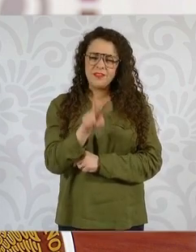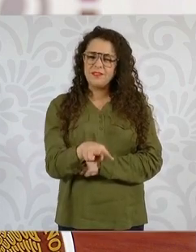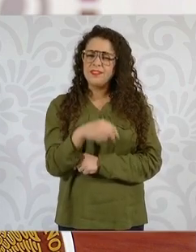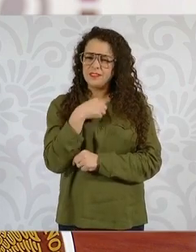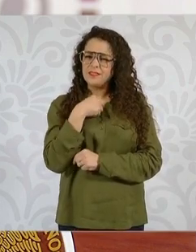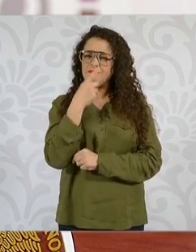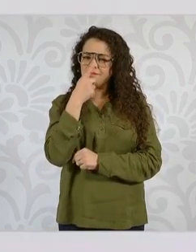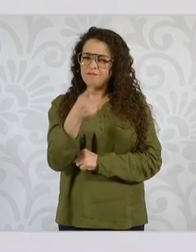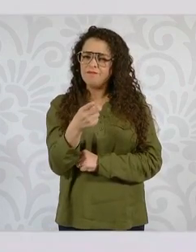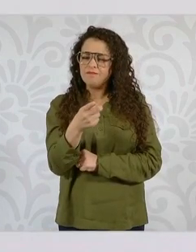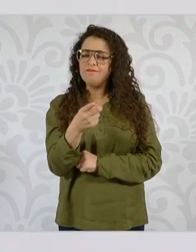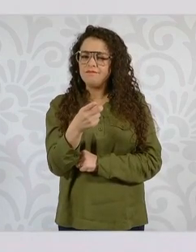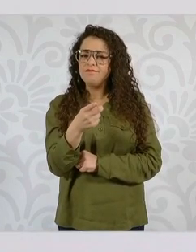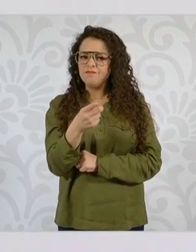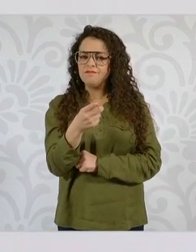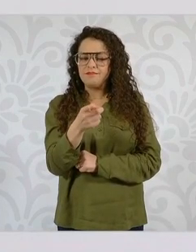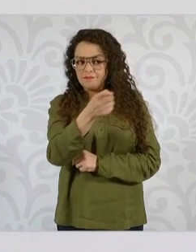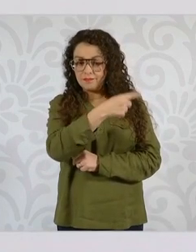sabe